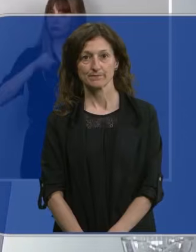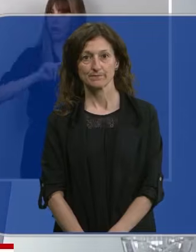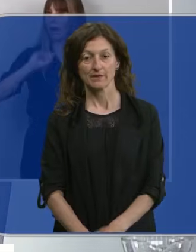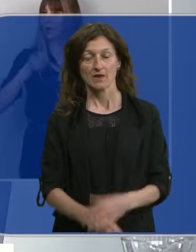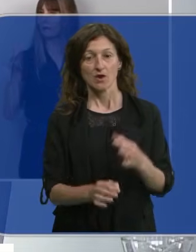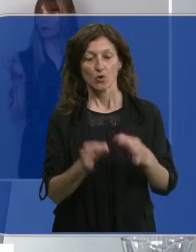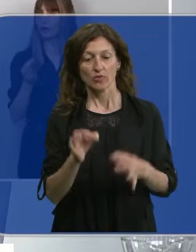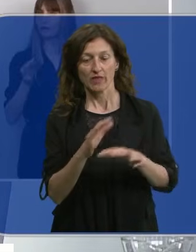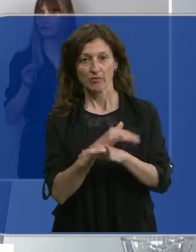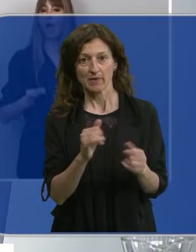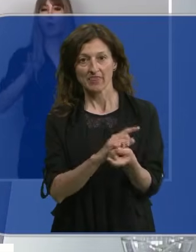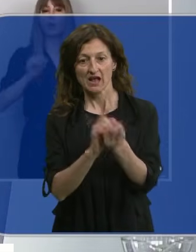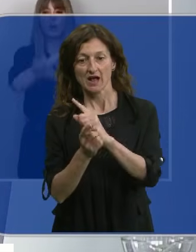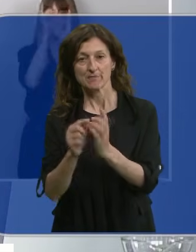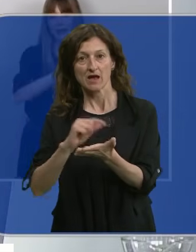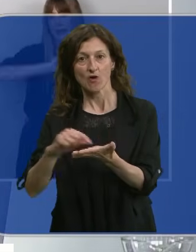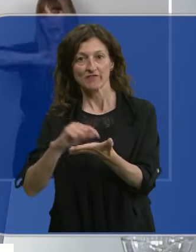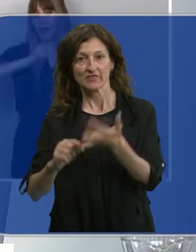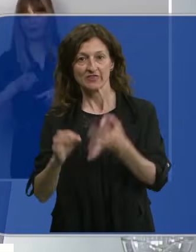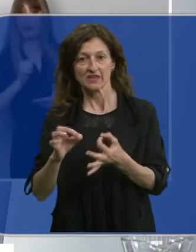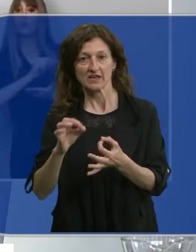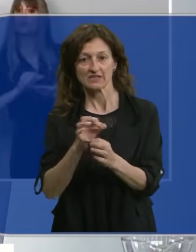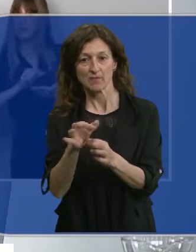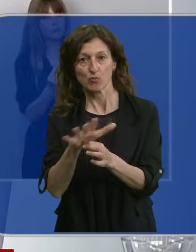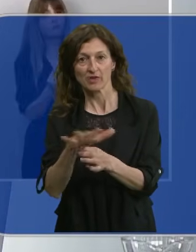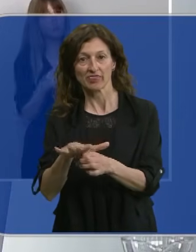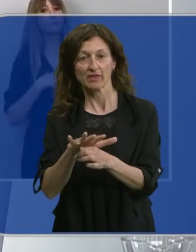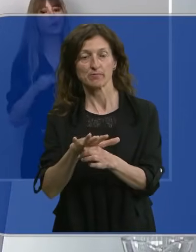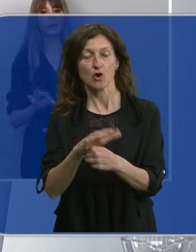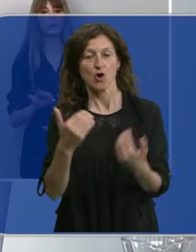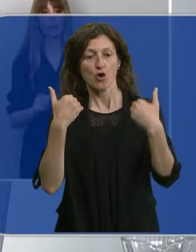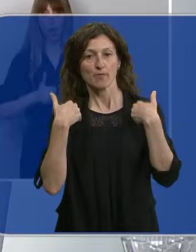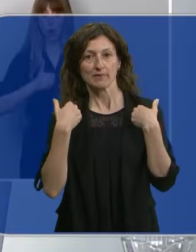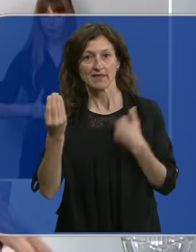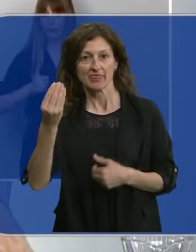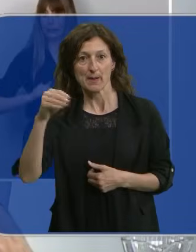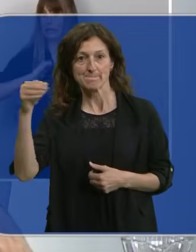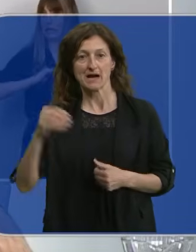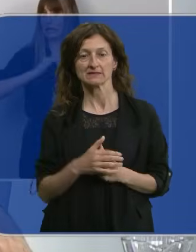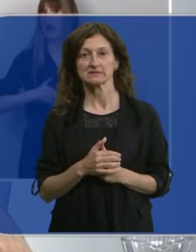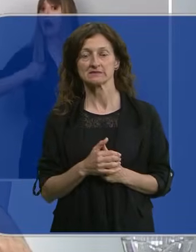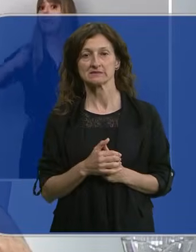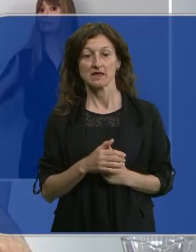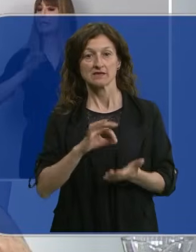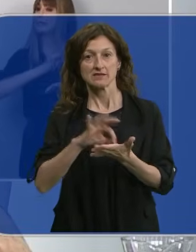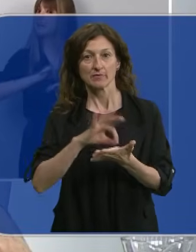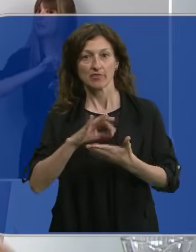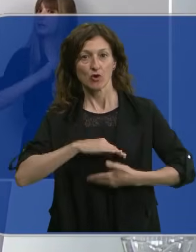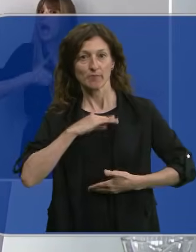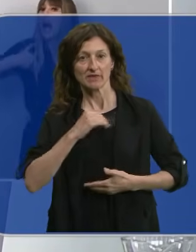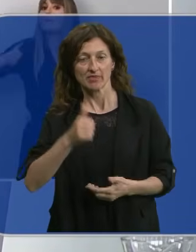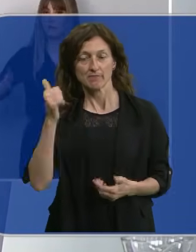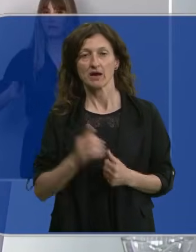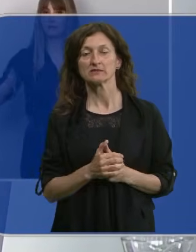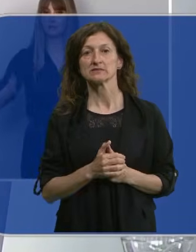Sustituimos los juzgados de paz por las nuevas oficinas de justicia en el municipio. Se amplían las competencias, se amplían los servicios que van a llevar a cabo.